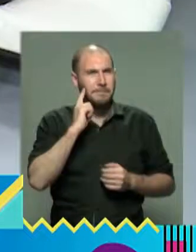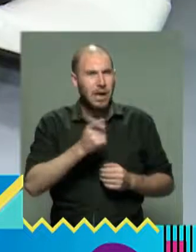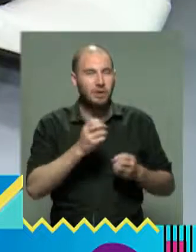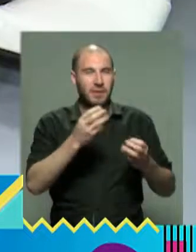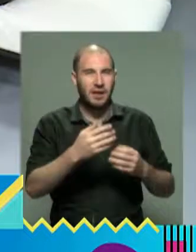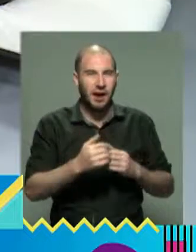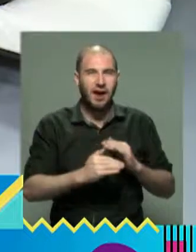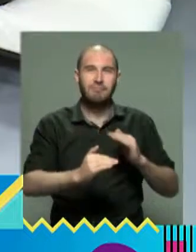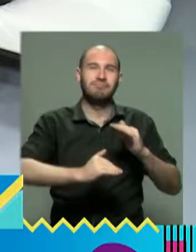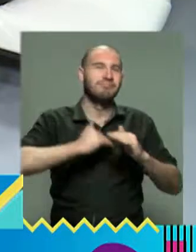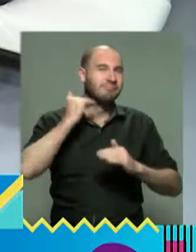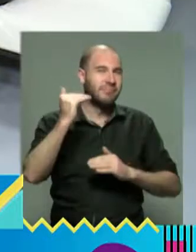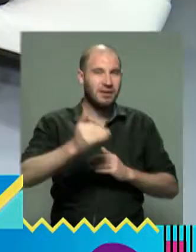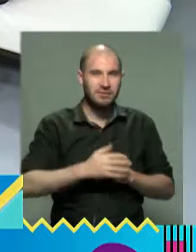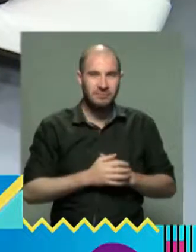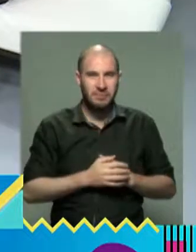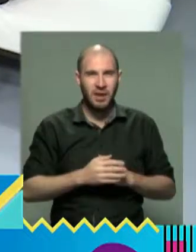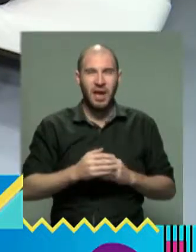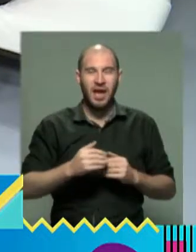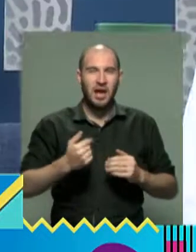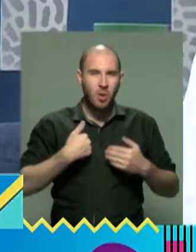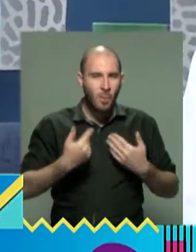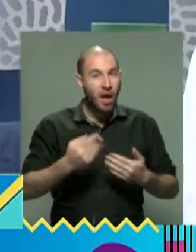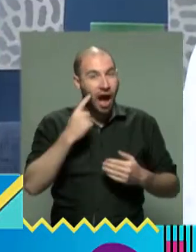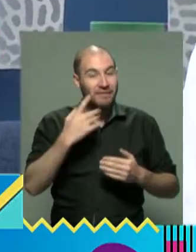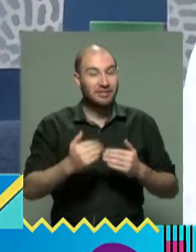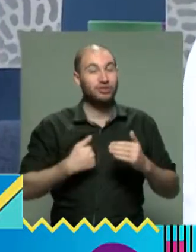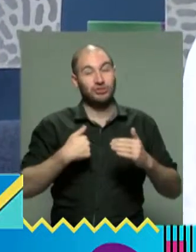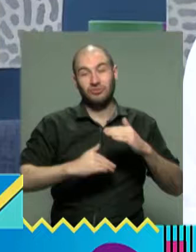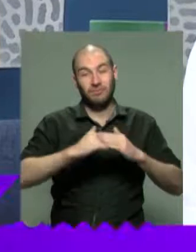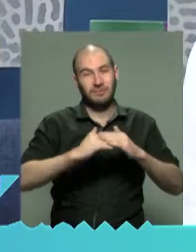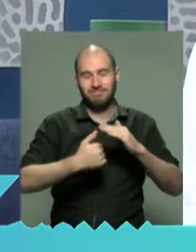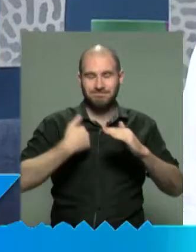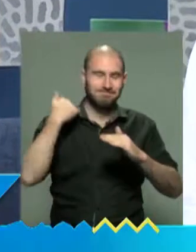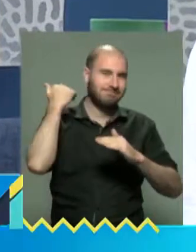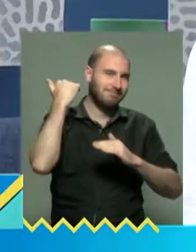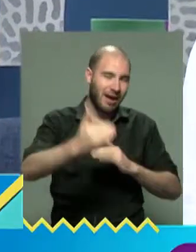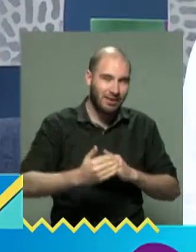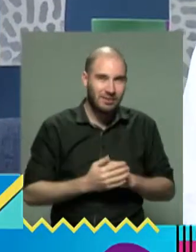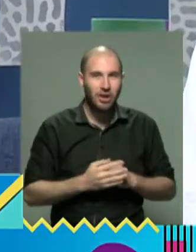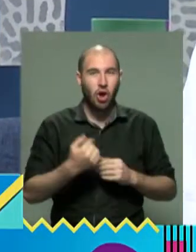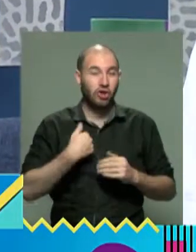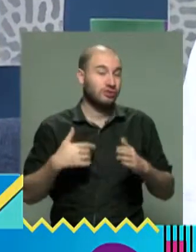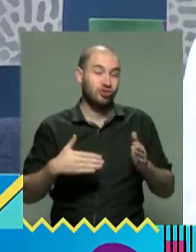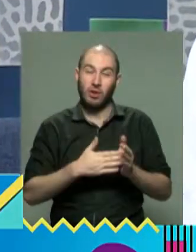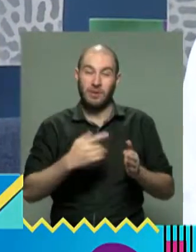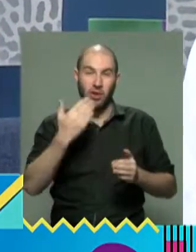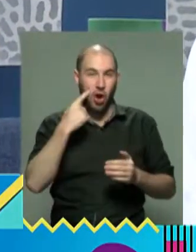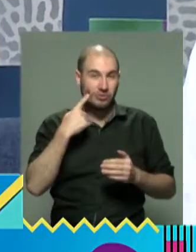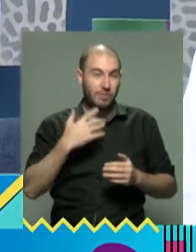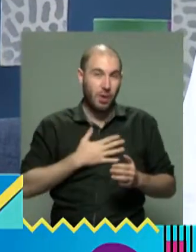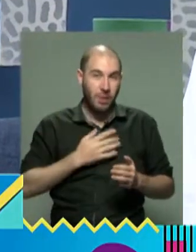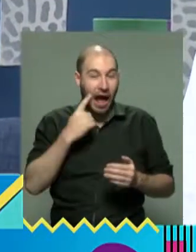uno supera su propia capacidad de saber hasta dónde puede llegar. Uno tiene que conocer sus límites para saber